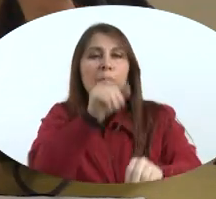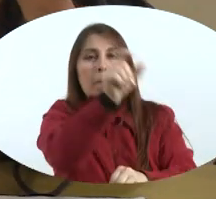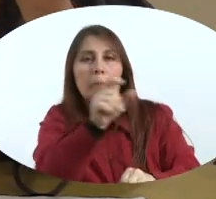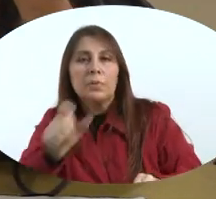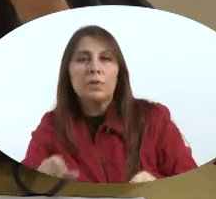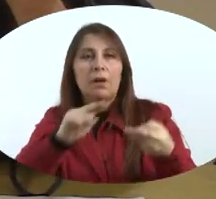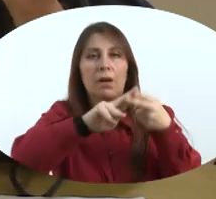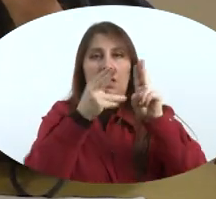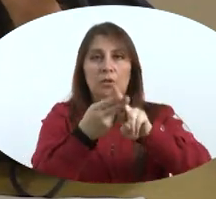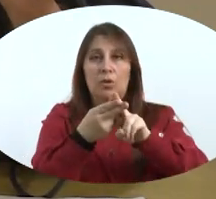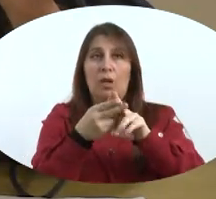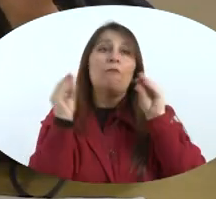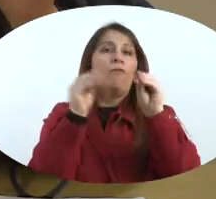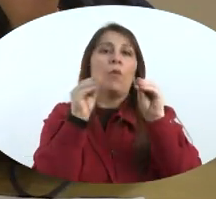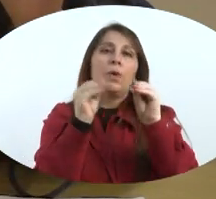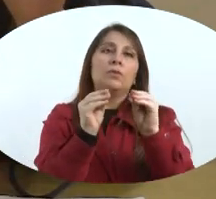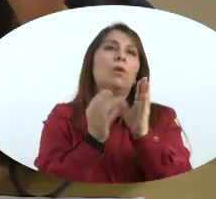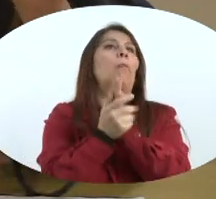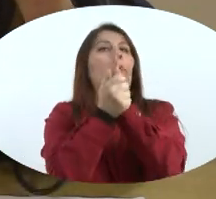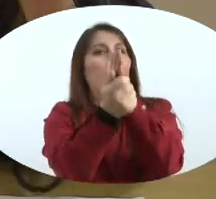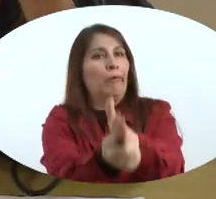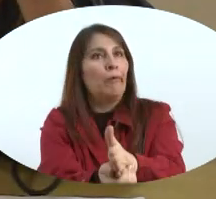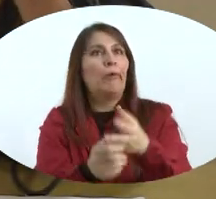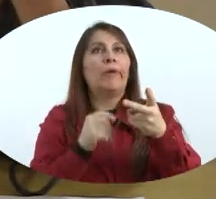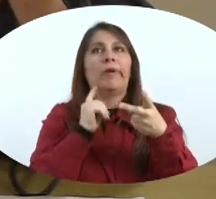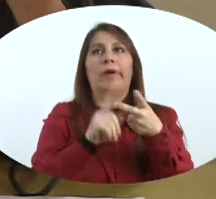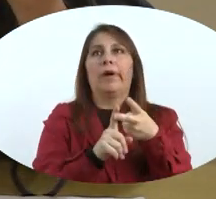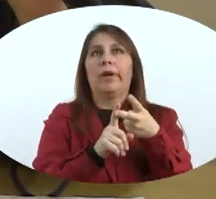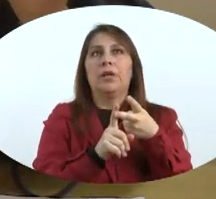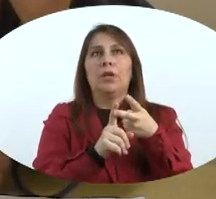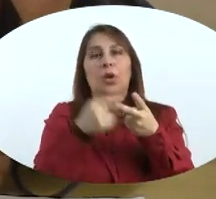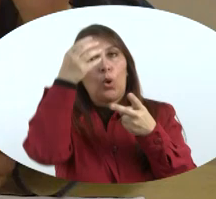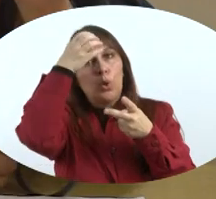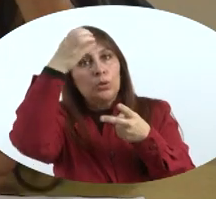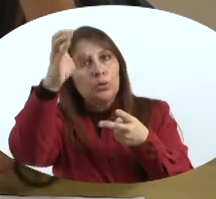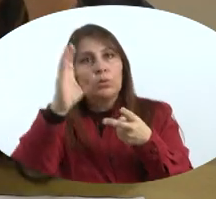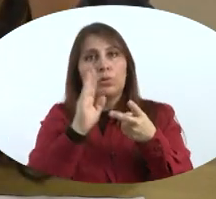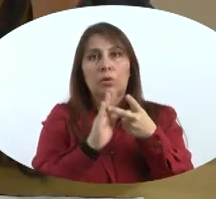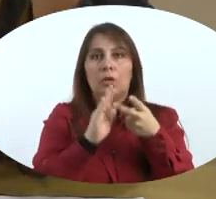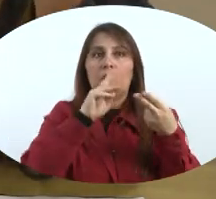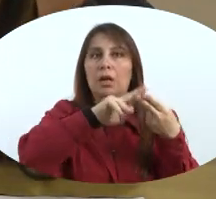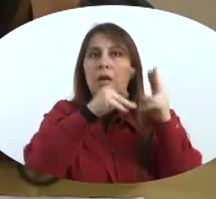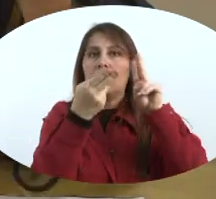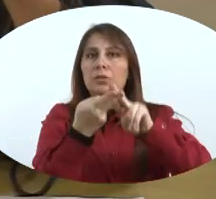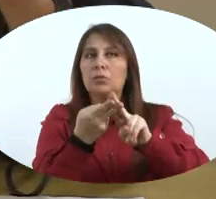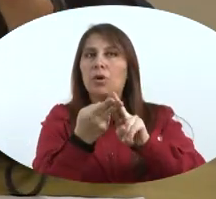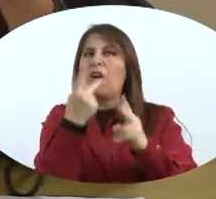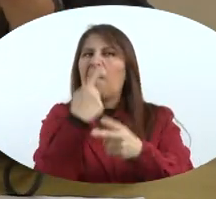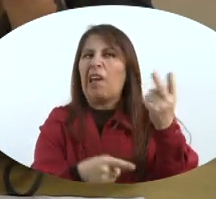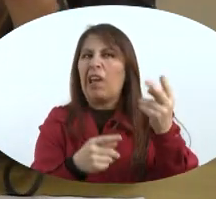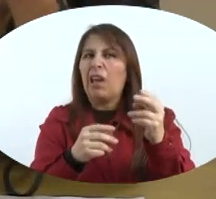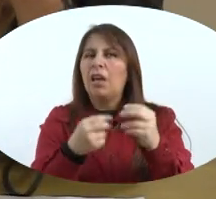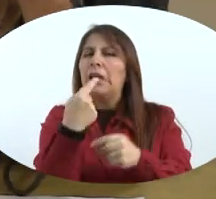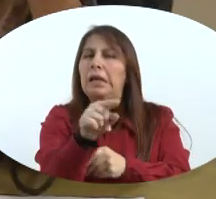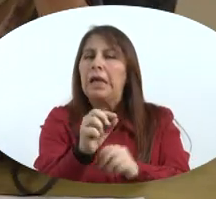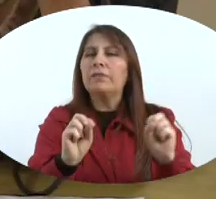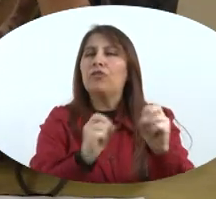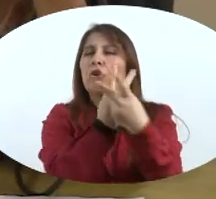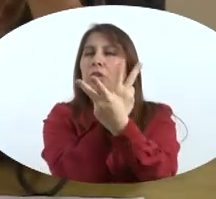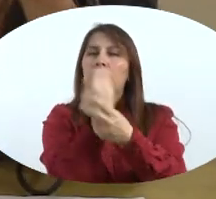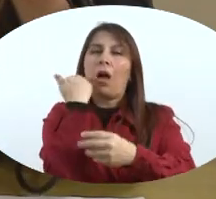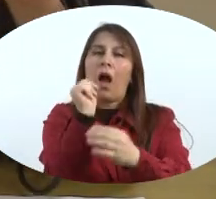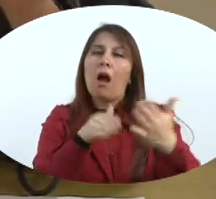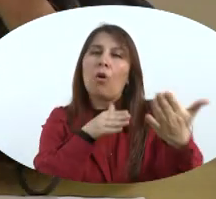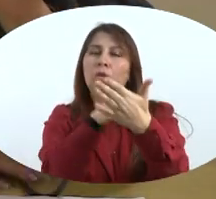tanto formativas de metodológicas también conceptuales de respecto a lo que significa hablar violencia hacia la mujer violencias de género